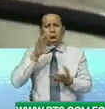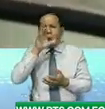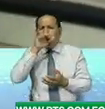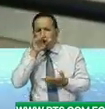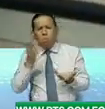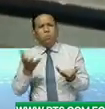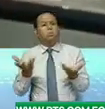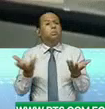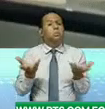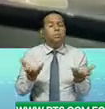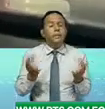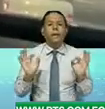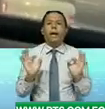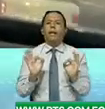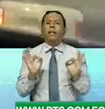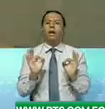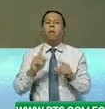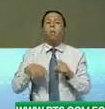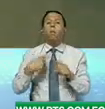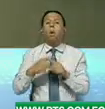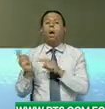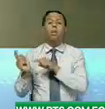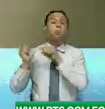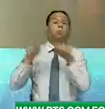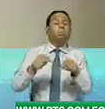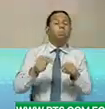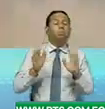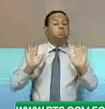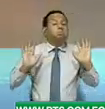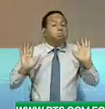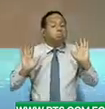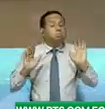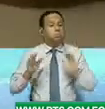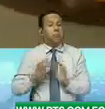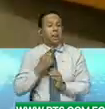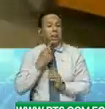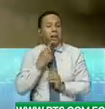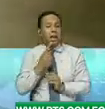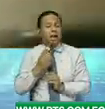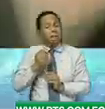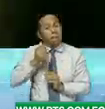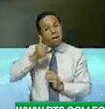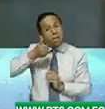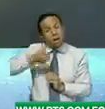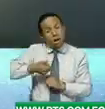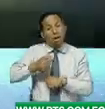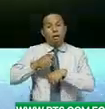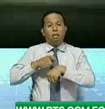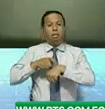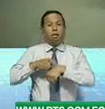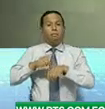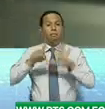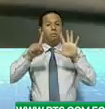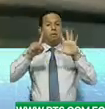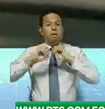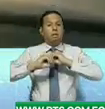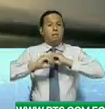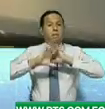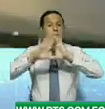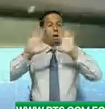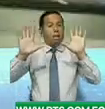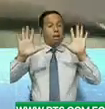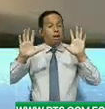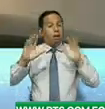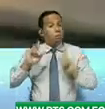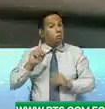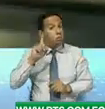no sabemos. Supuestamente desde el día de mañana a las 6 aproximadamente ellos estarán, aunque la orden fue